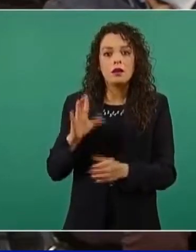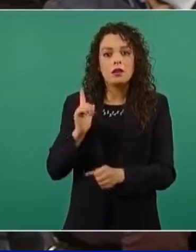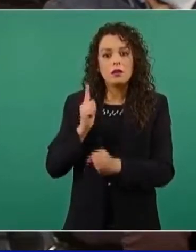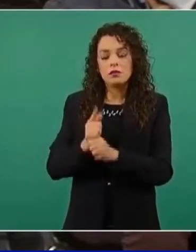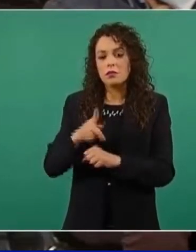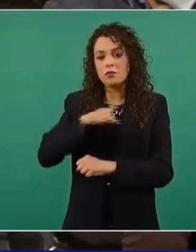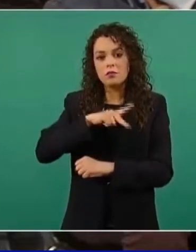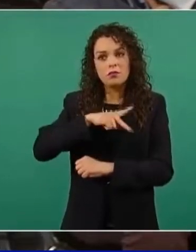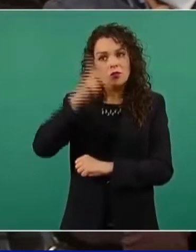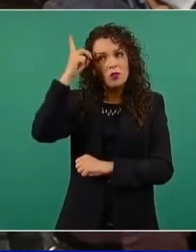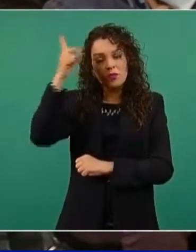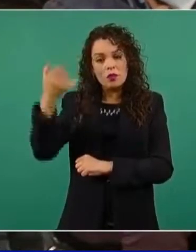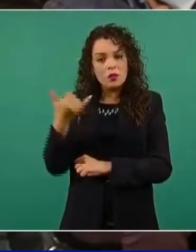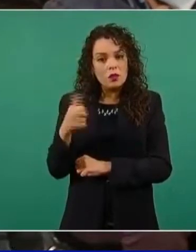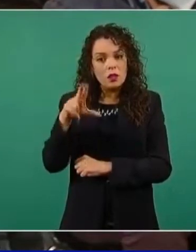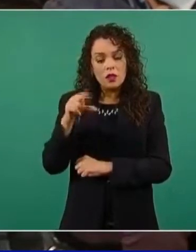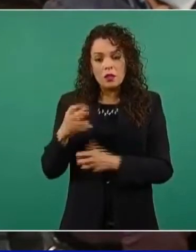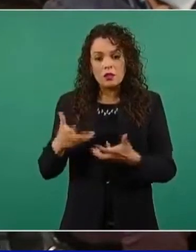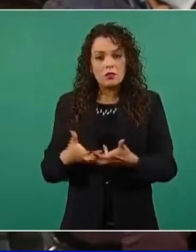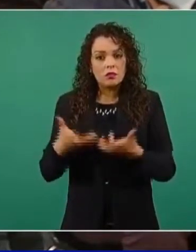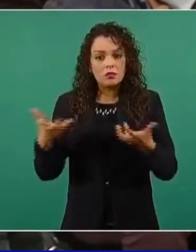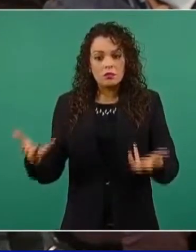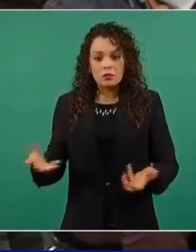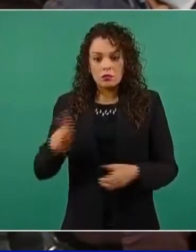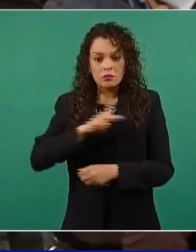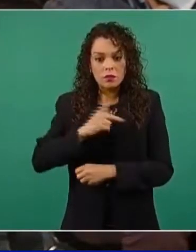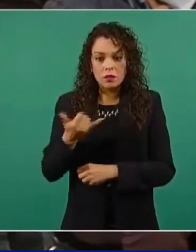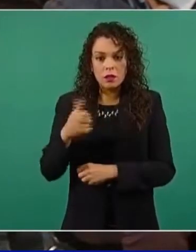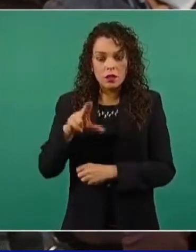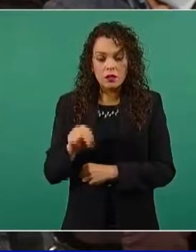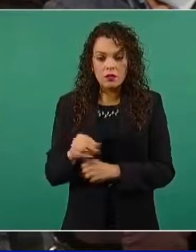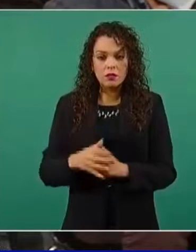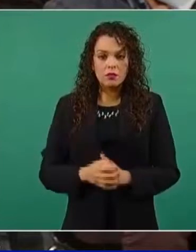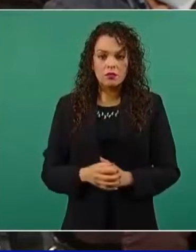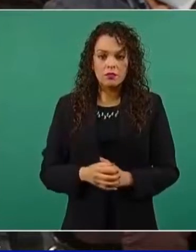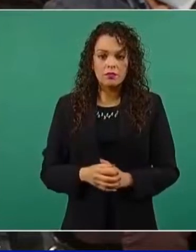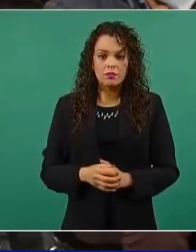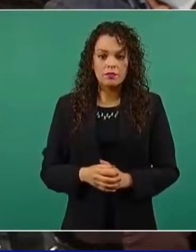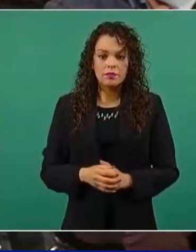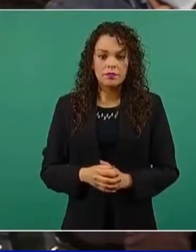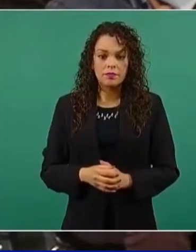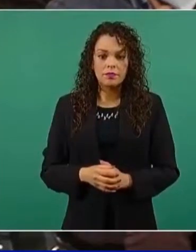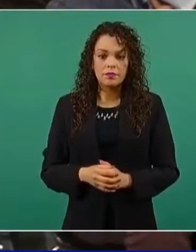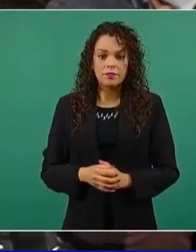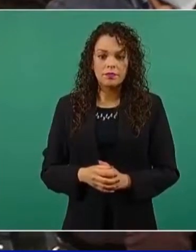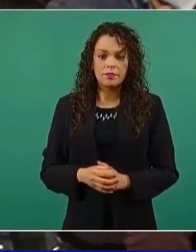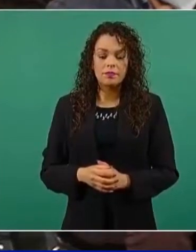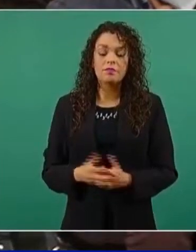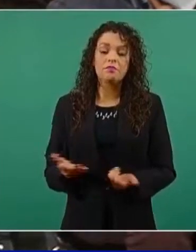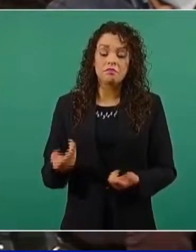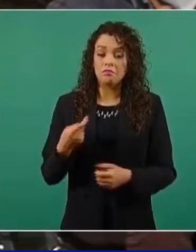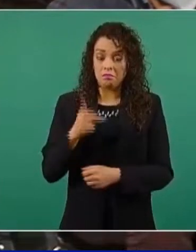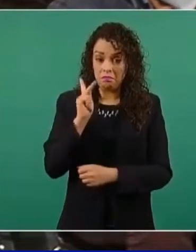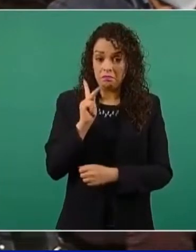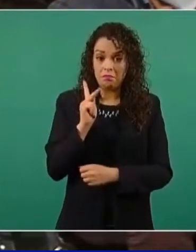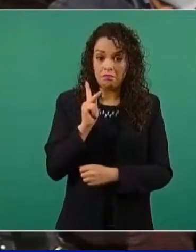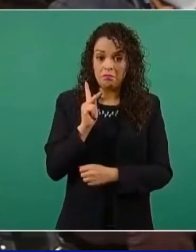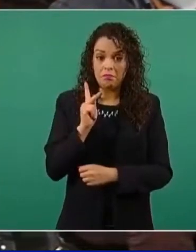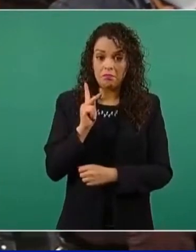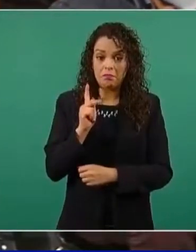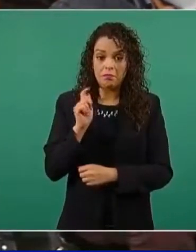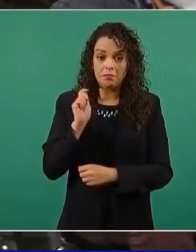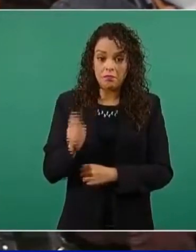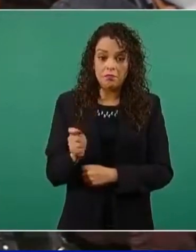dueño de ese terreno. Y puede sonar inverosímil, pero estamos hablando, repito, de una situación de